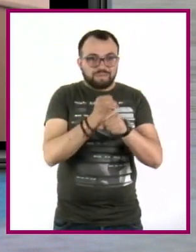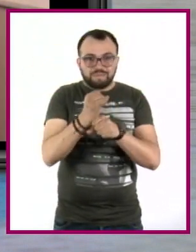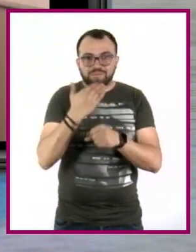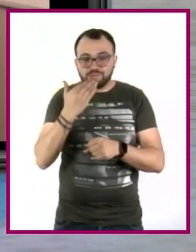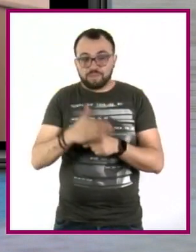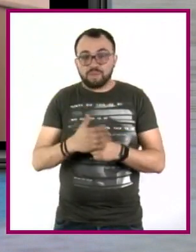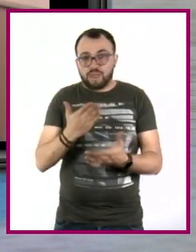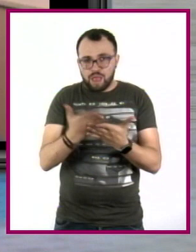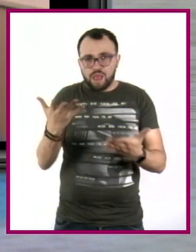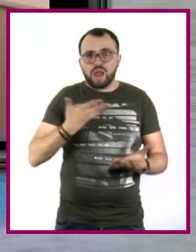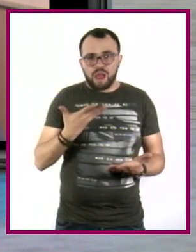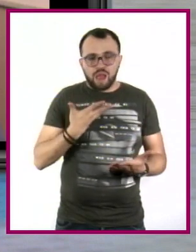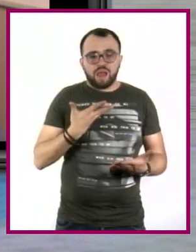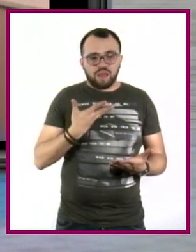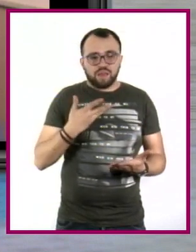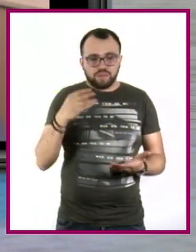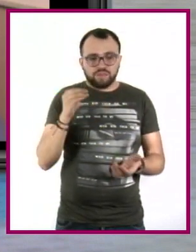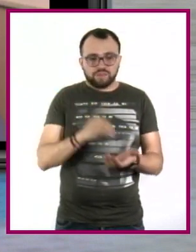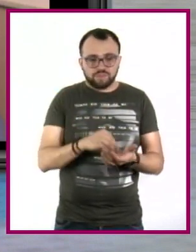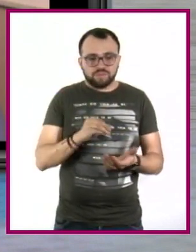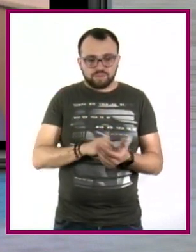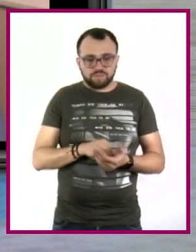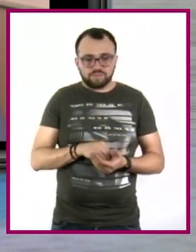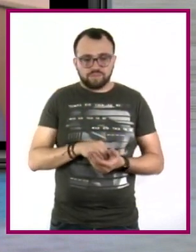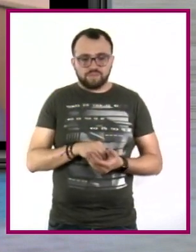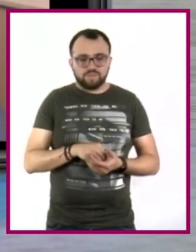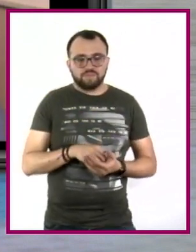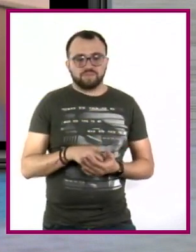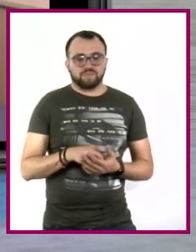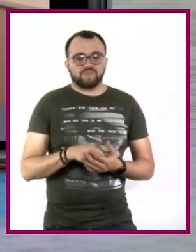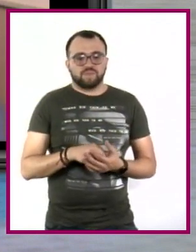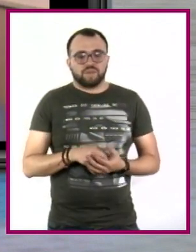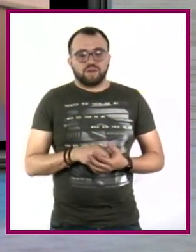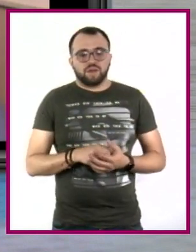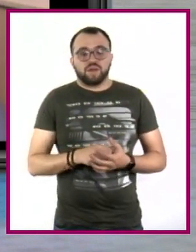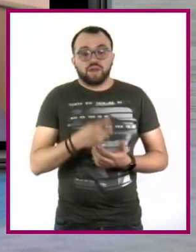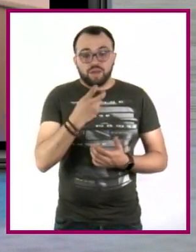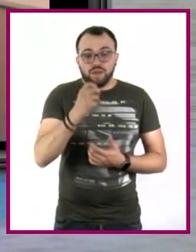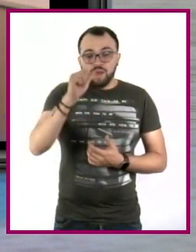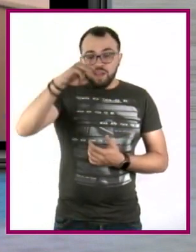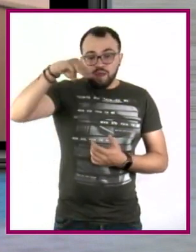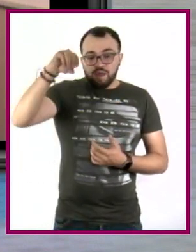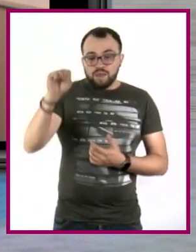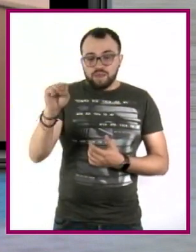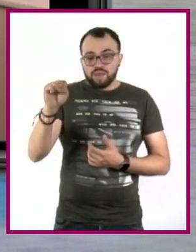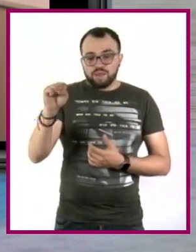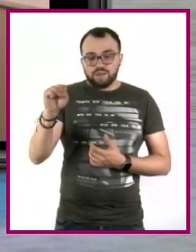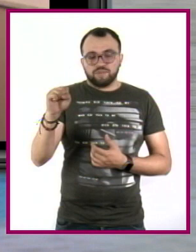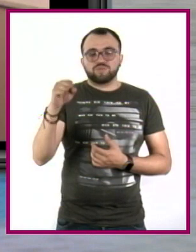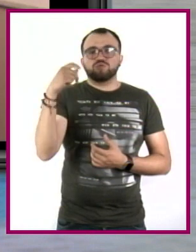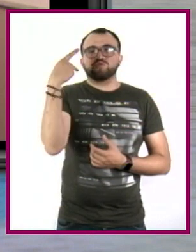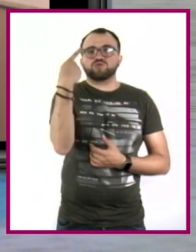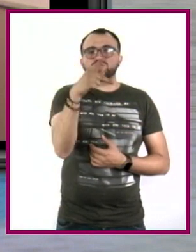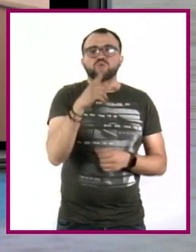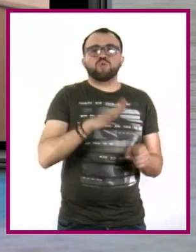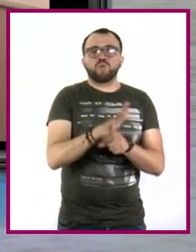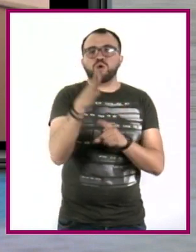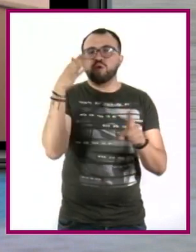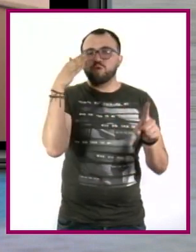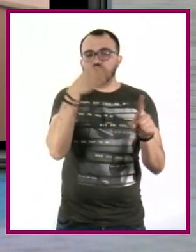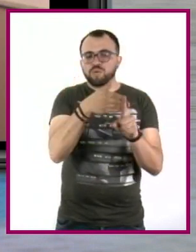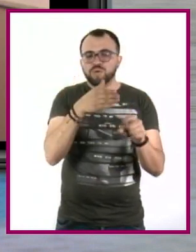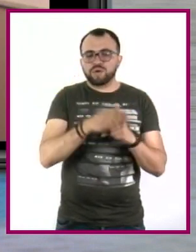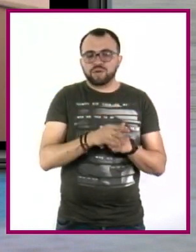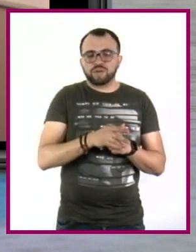una señal, esa es la otra cosa, ¿no? Es que en realidad el AMS, su propósito